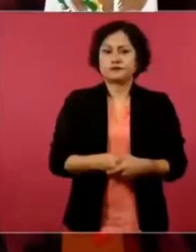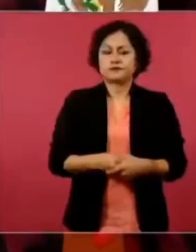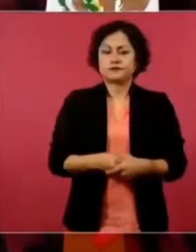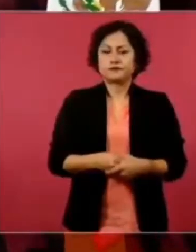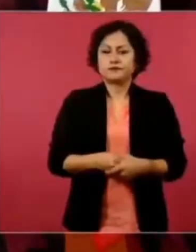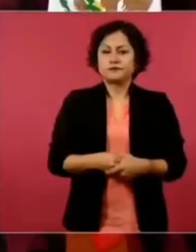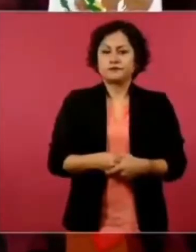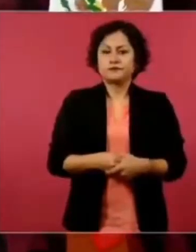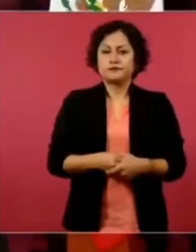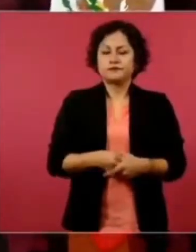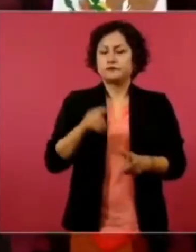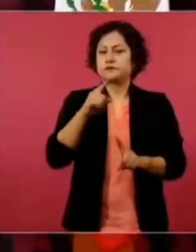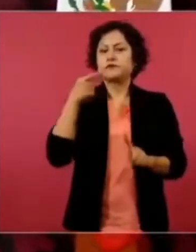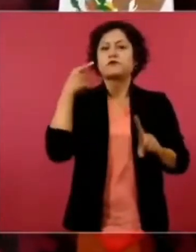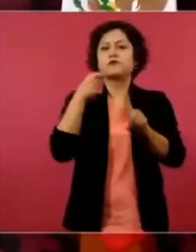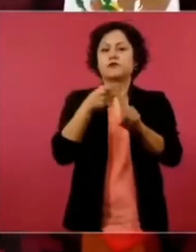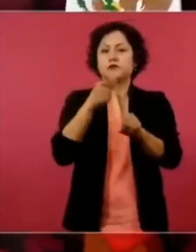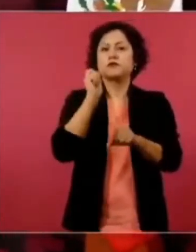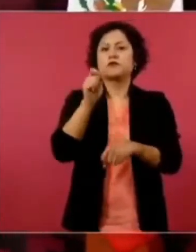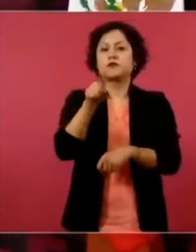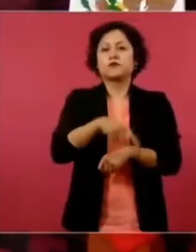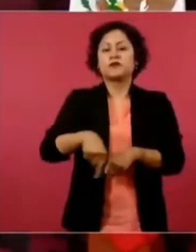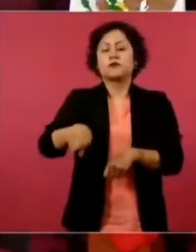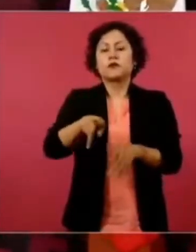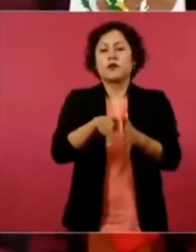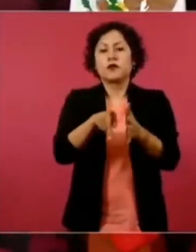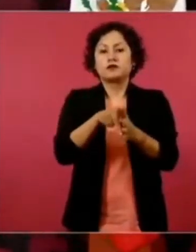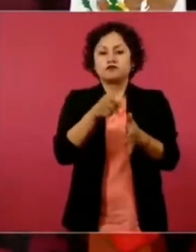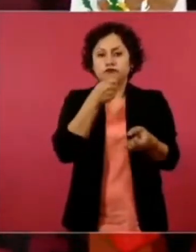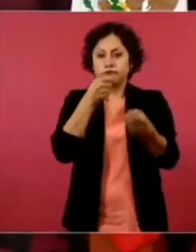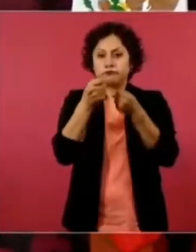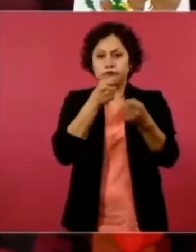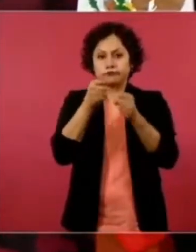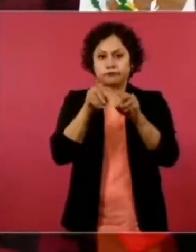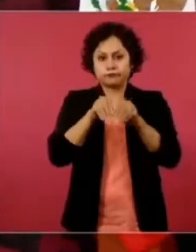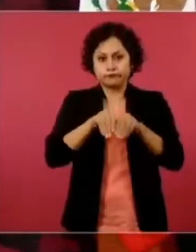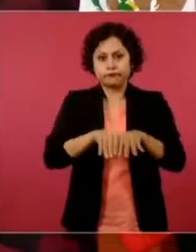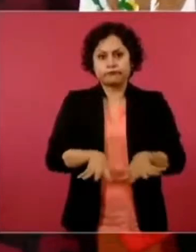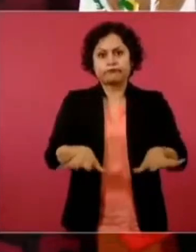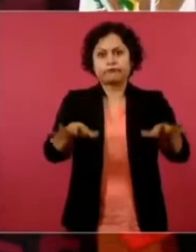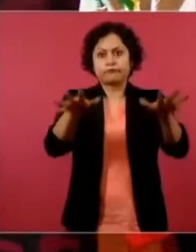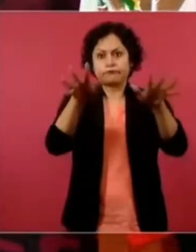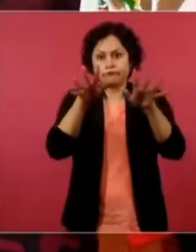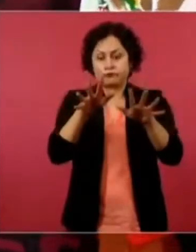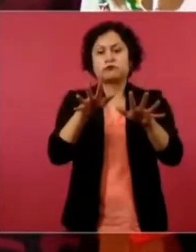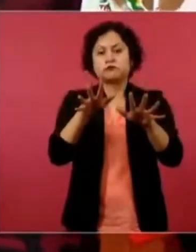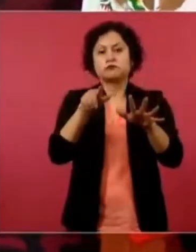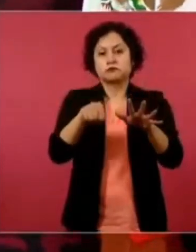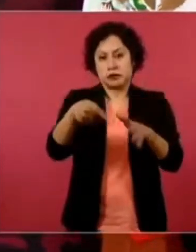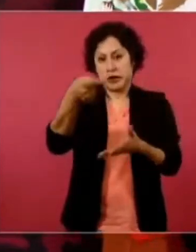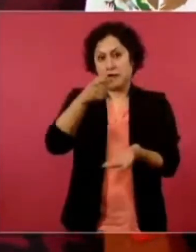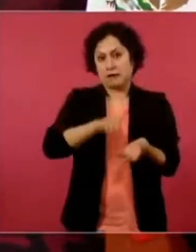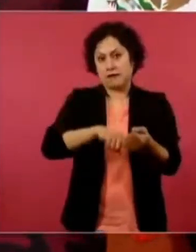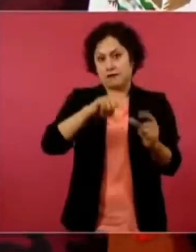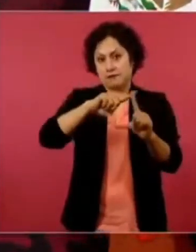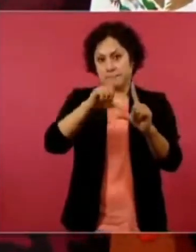para los medios de información nacional.